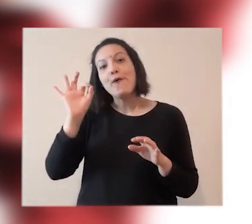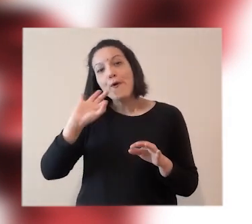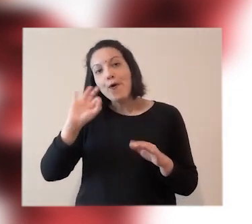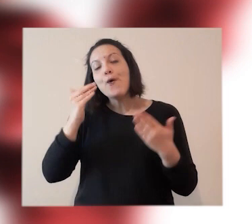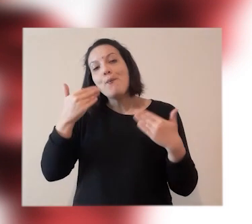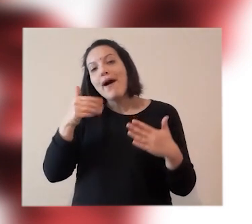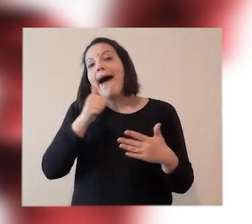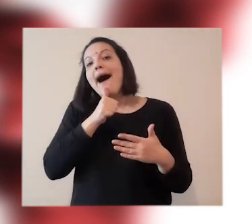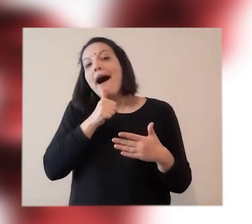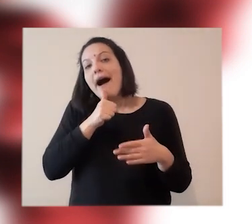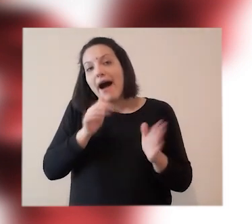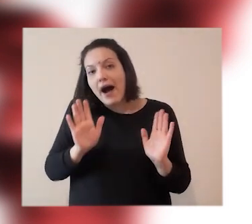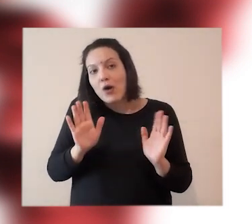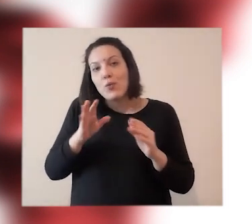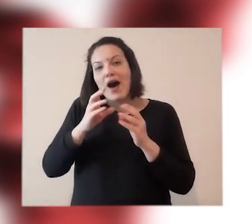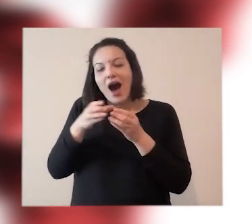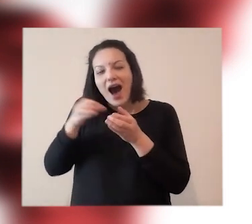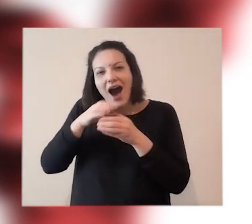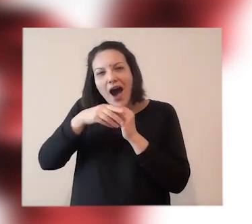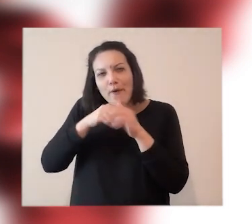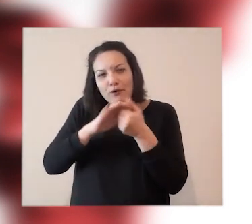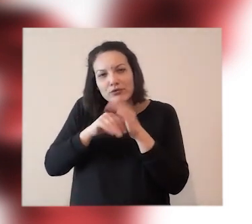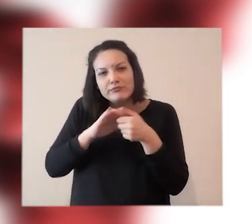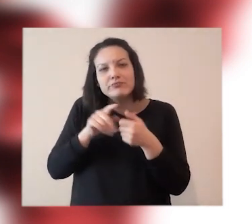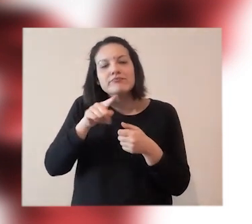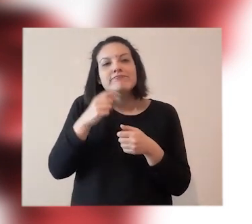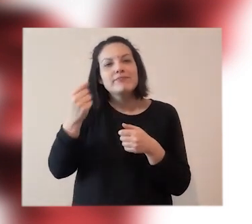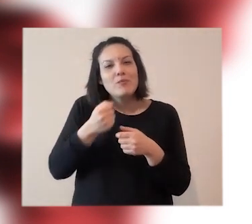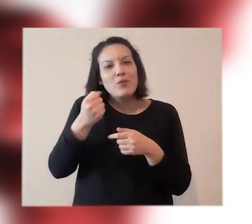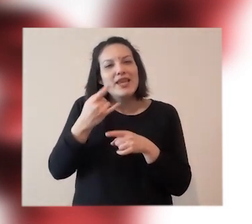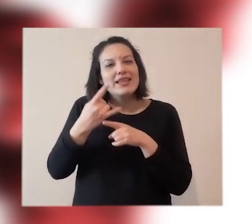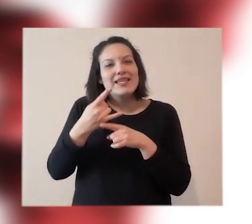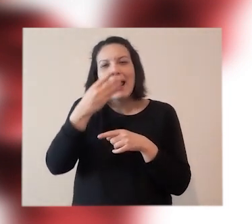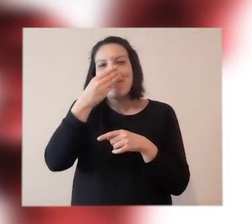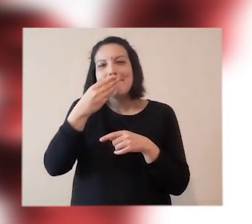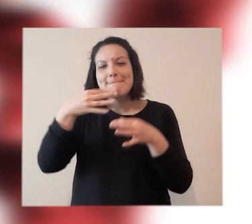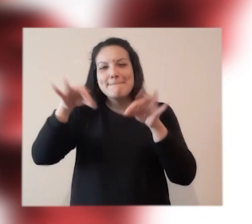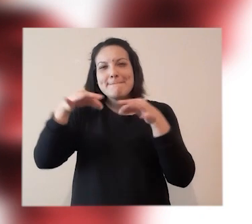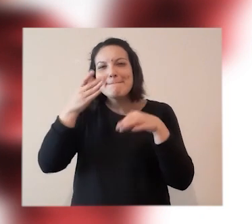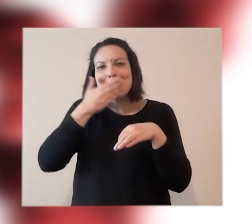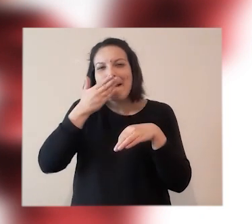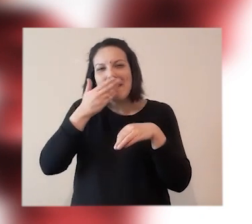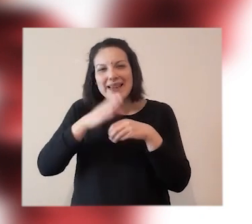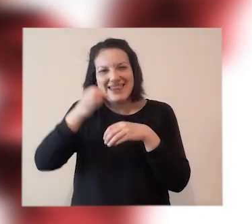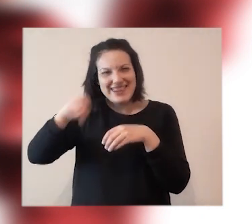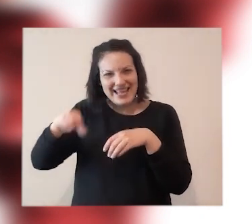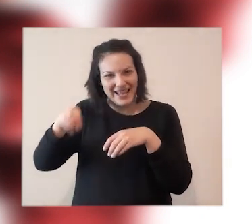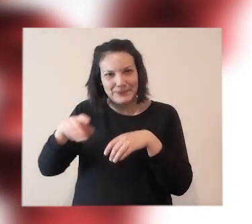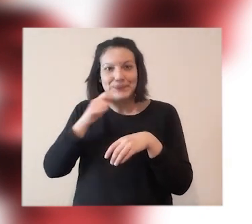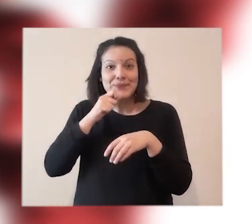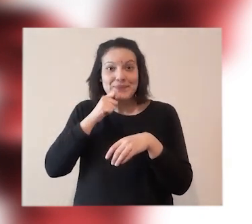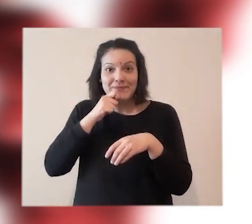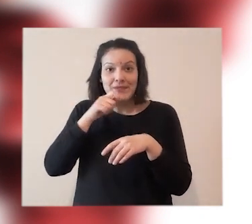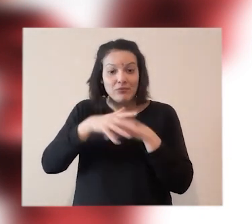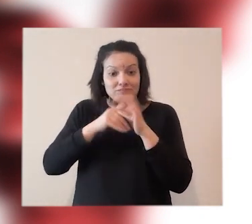cuenten con agua potable, llevar un jabón, es importante siempre tener pañuelos desechables, ¿no? Como para poder limpiarse las manos y que lo